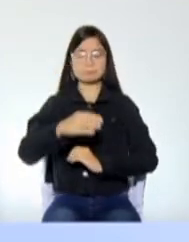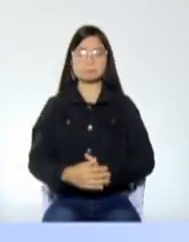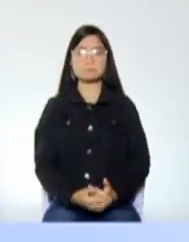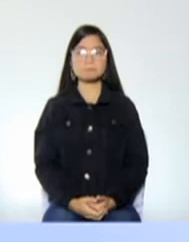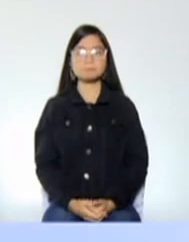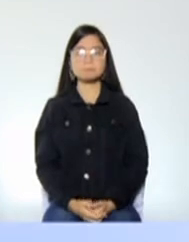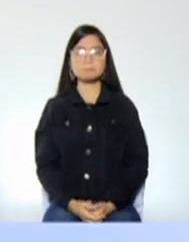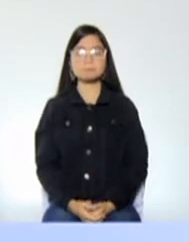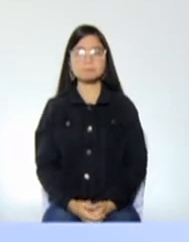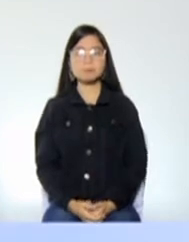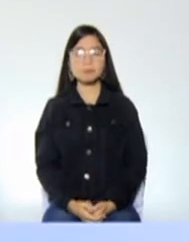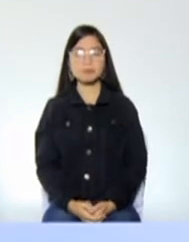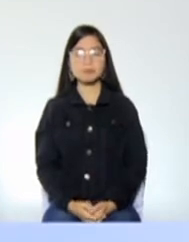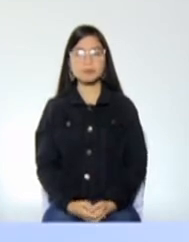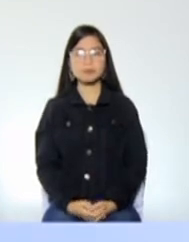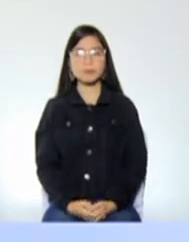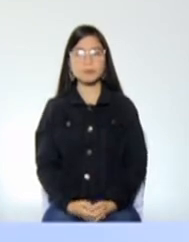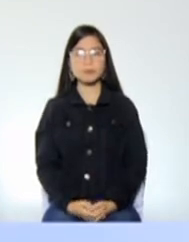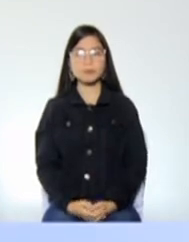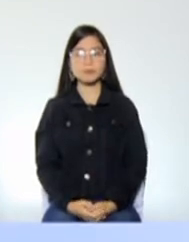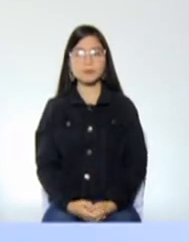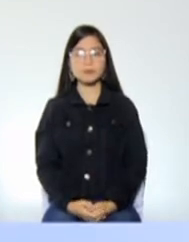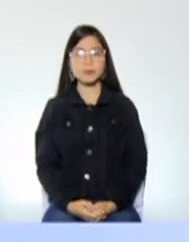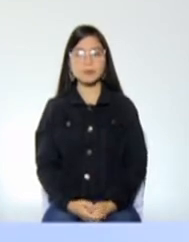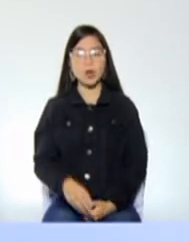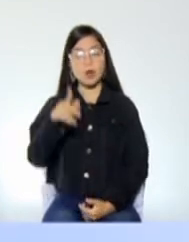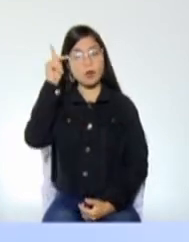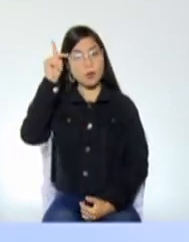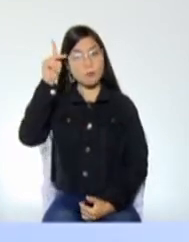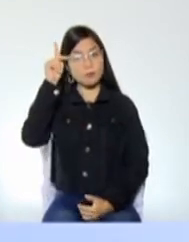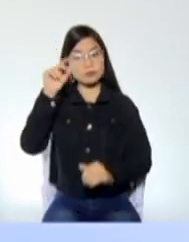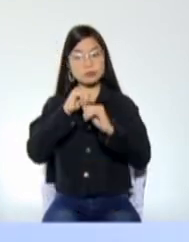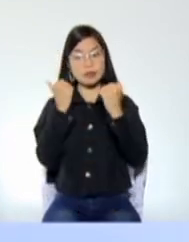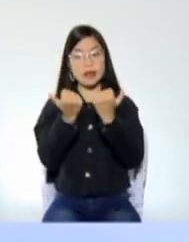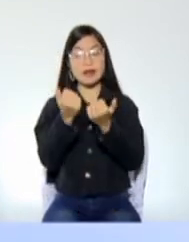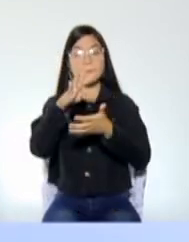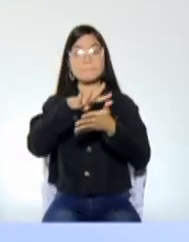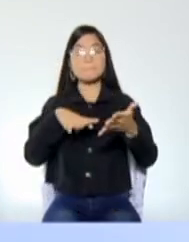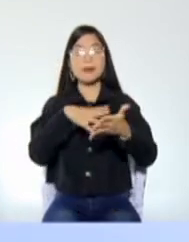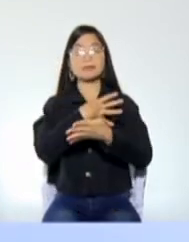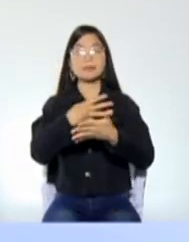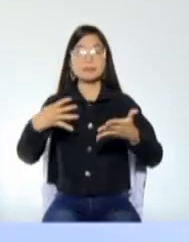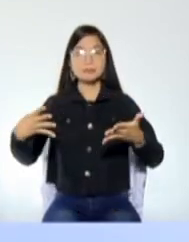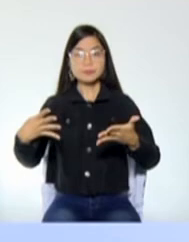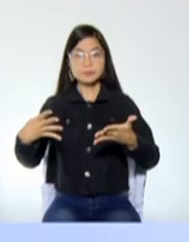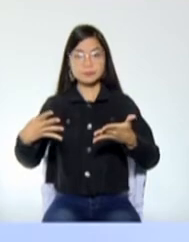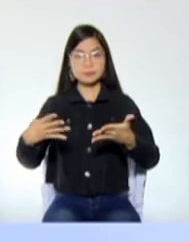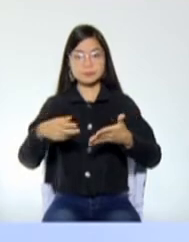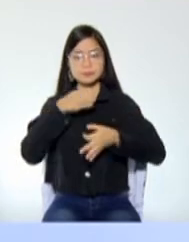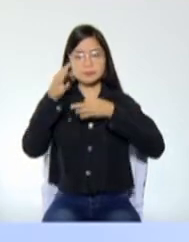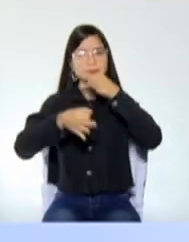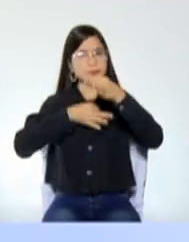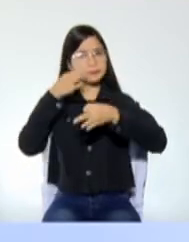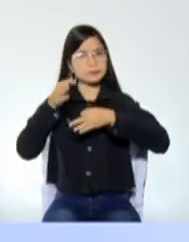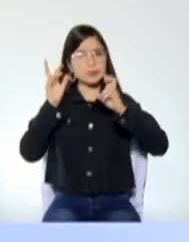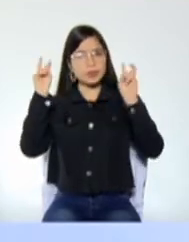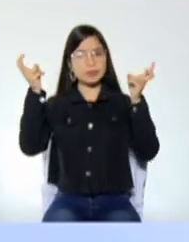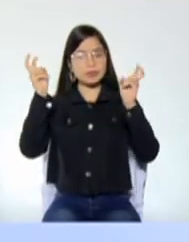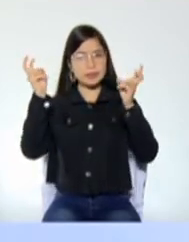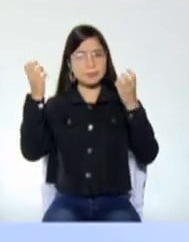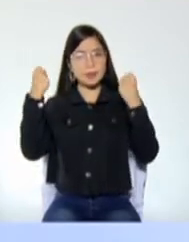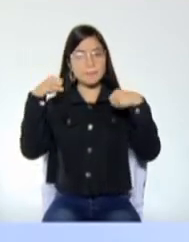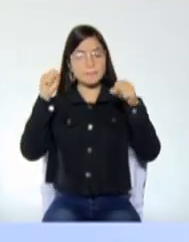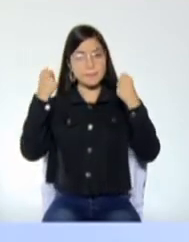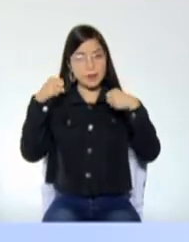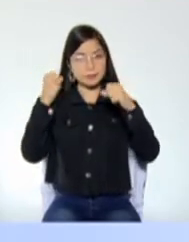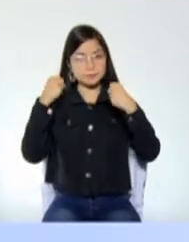diariamente la profesora Yolibel. Como les decía, los profesores del área de formación de matemática el día de hoy nos hablaron de unos referentes